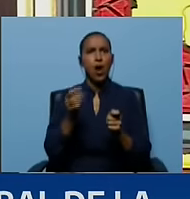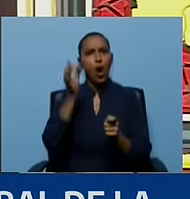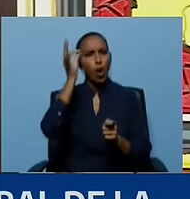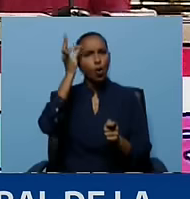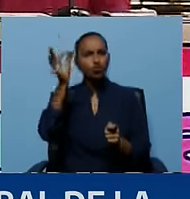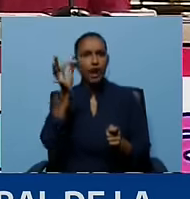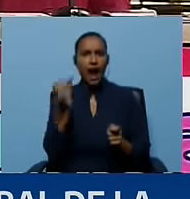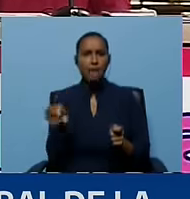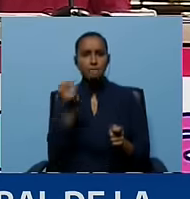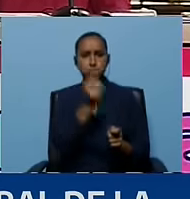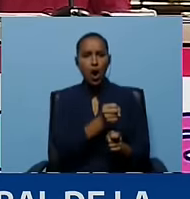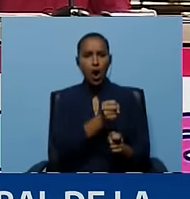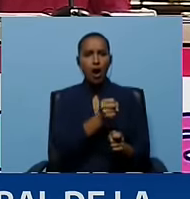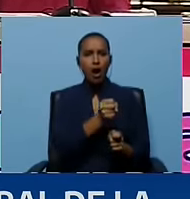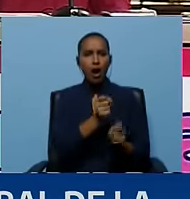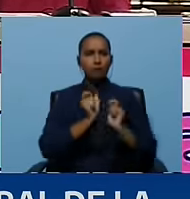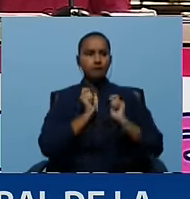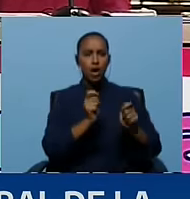nunca.